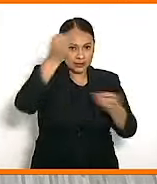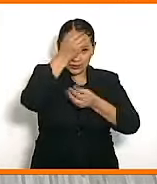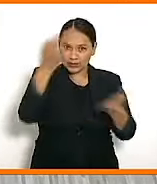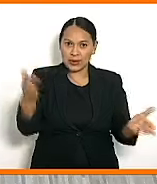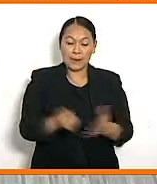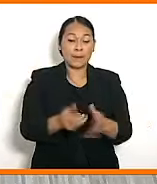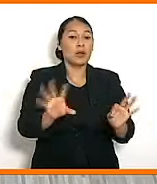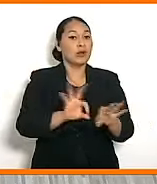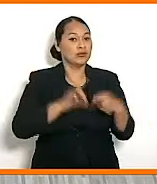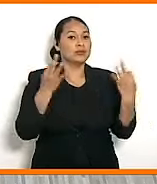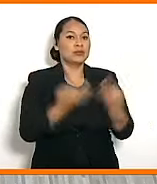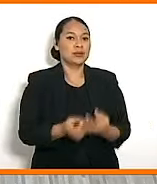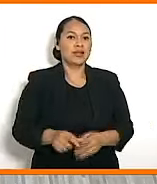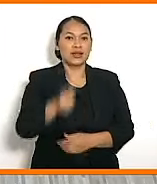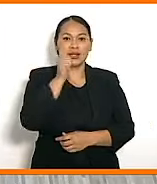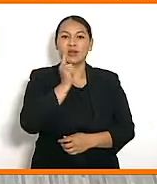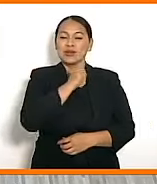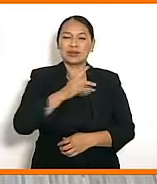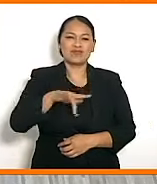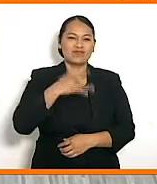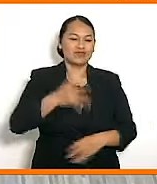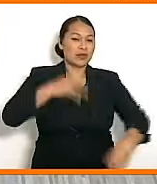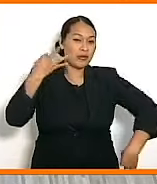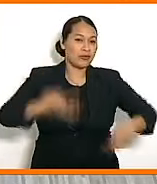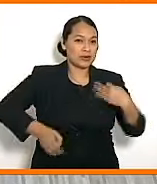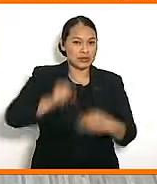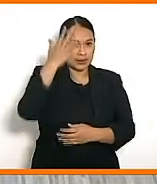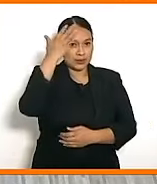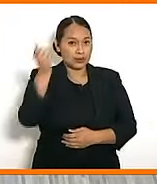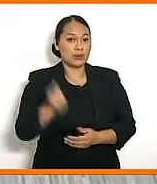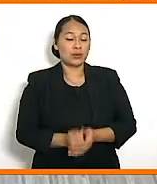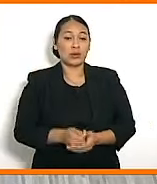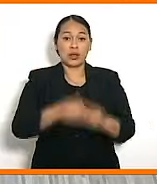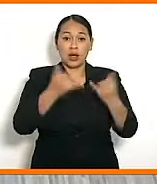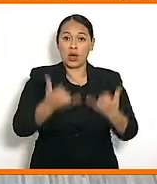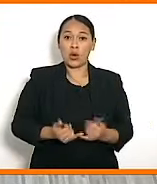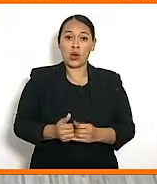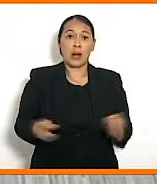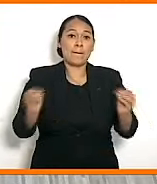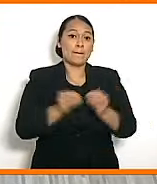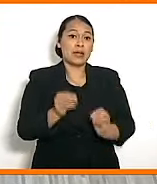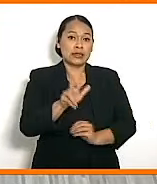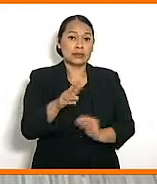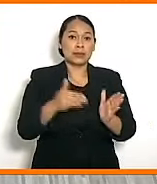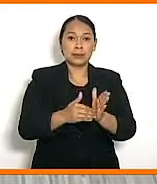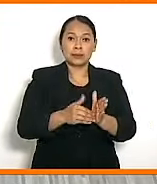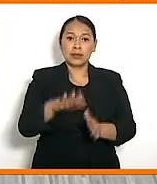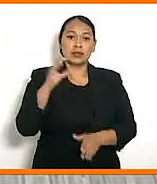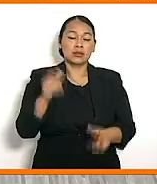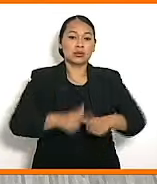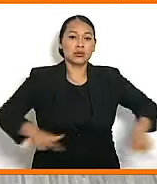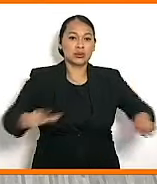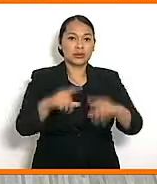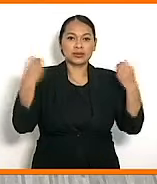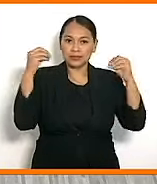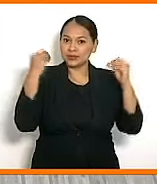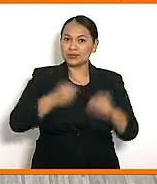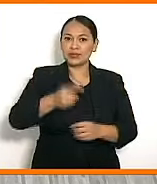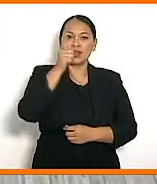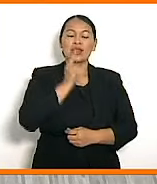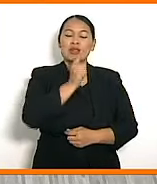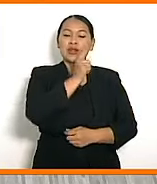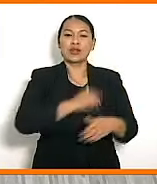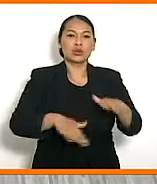Loto estamos muy felices ya que somos más de 3.500 puntos de venta Loto a nivel nacional. Después de esta excelente